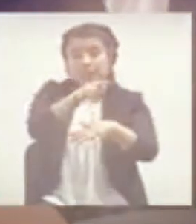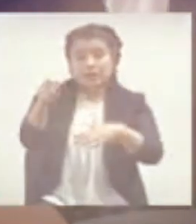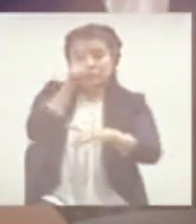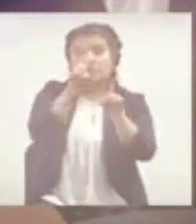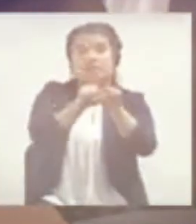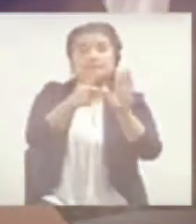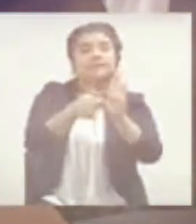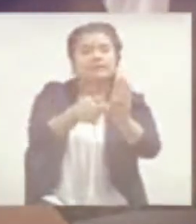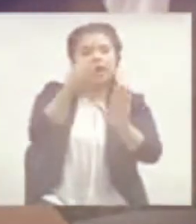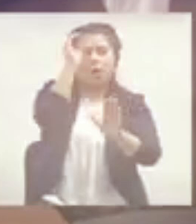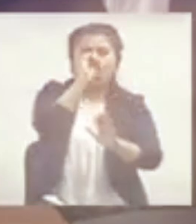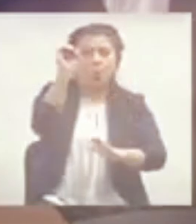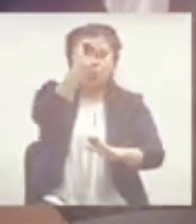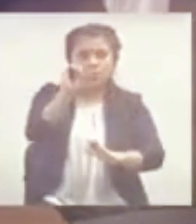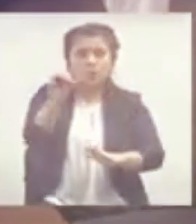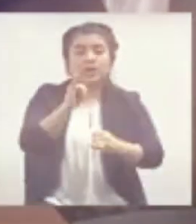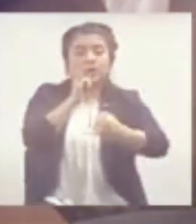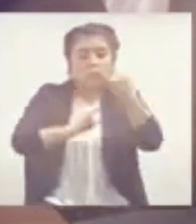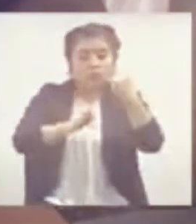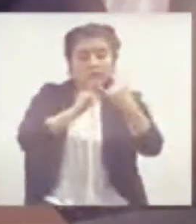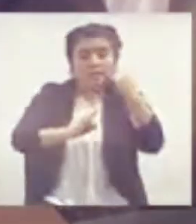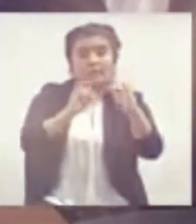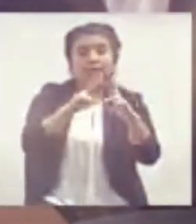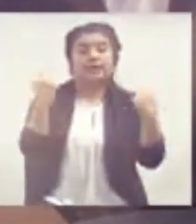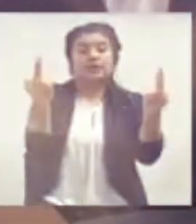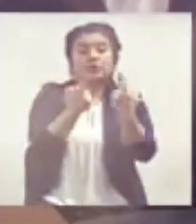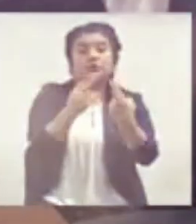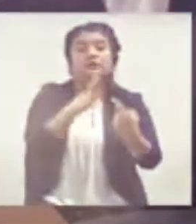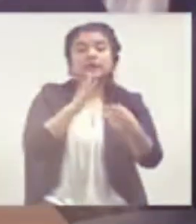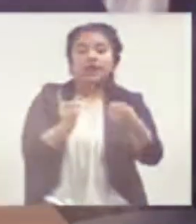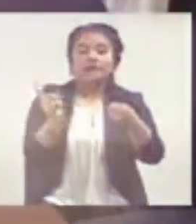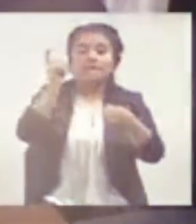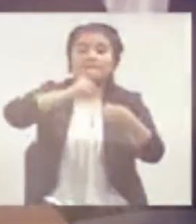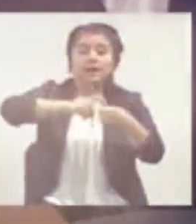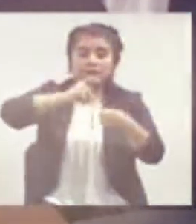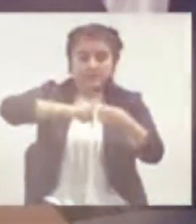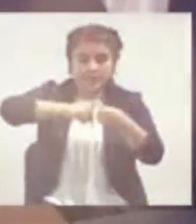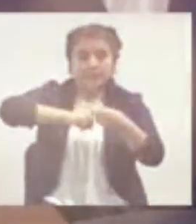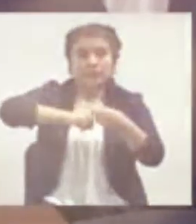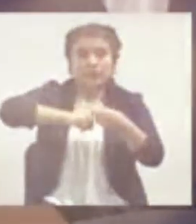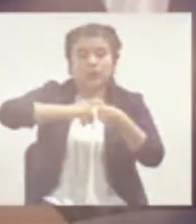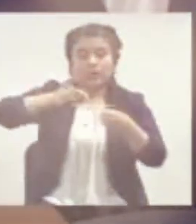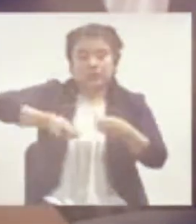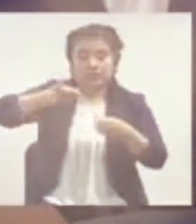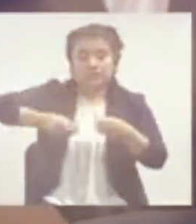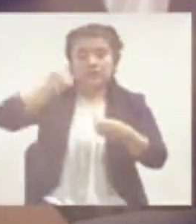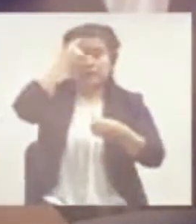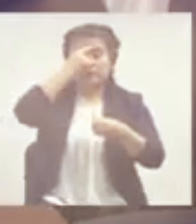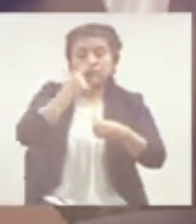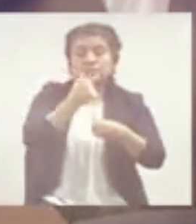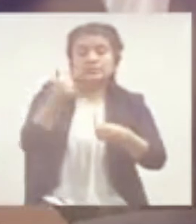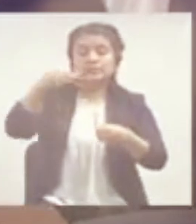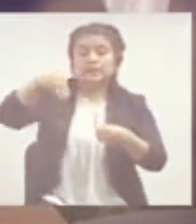su opinión al respecto. Y en la última de las reuniones se tuvo la participación del diputado Samuel Pérez como